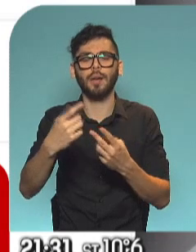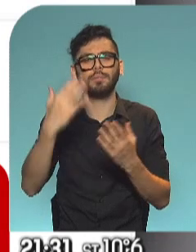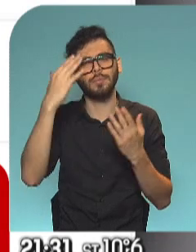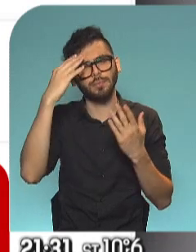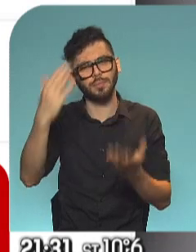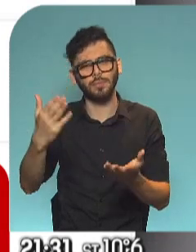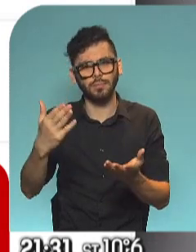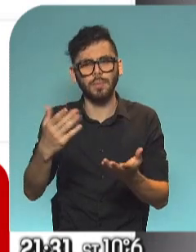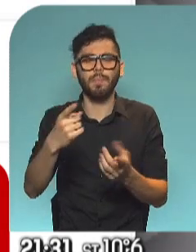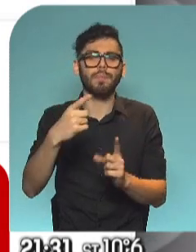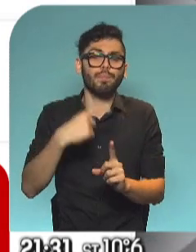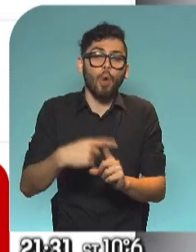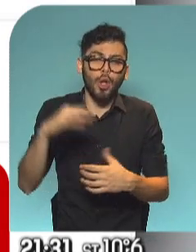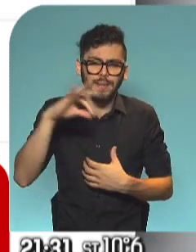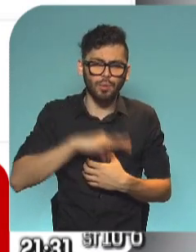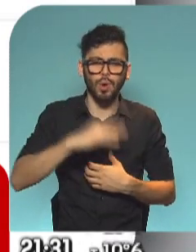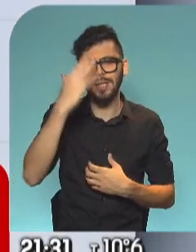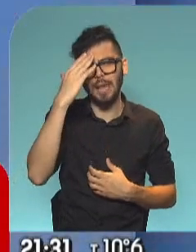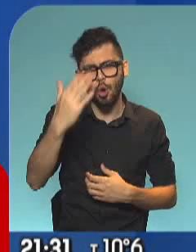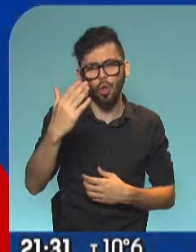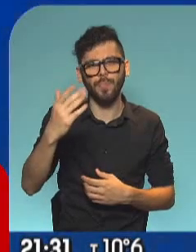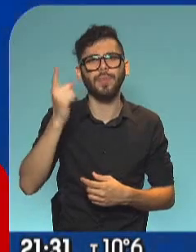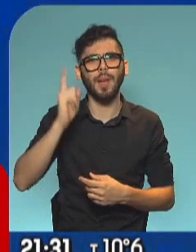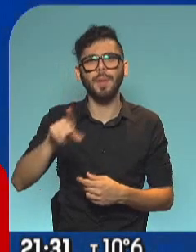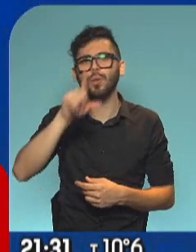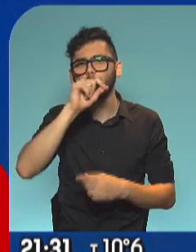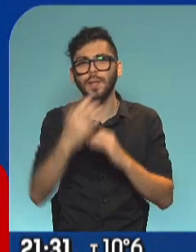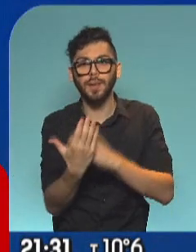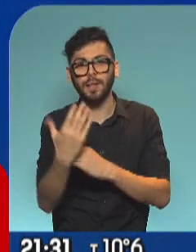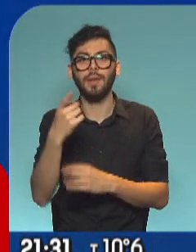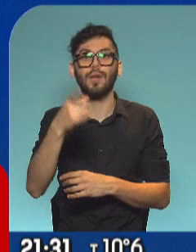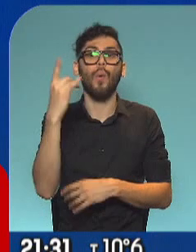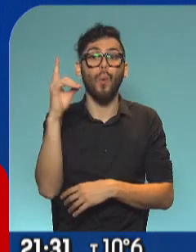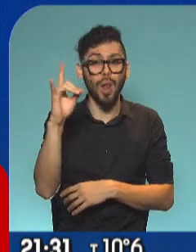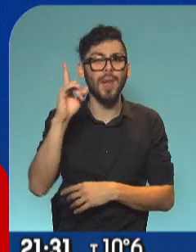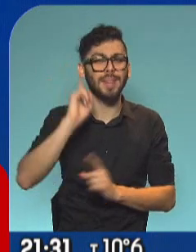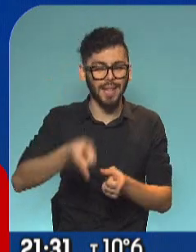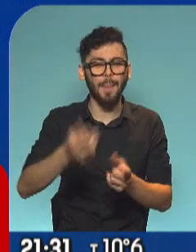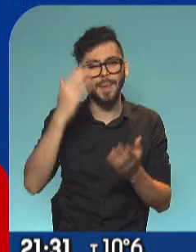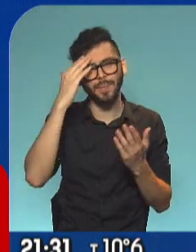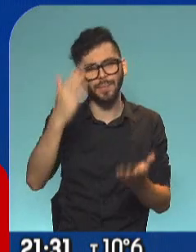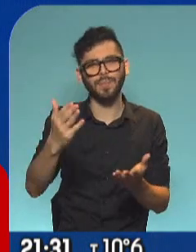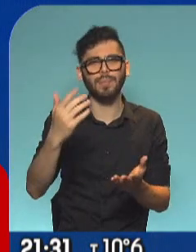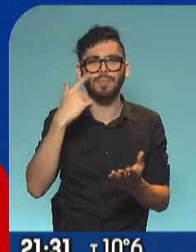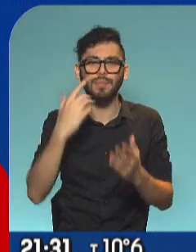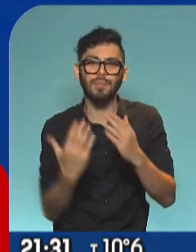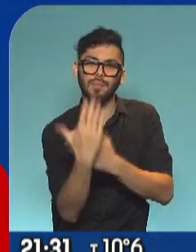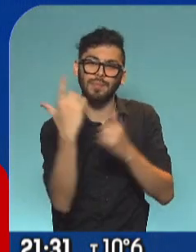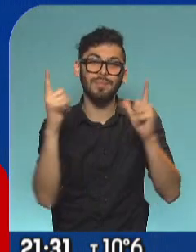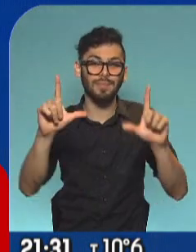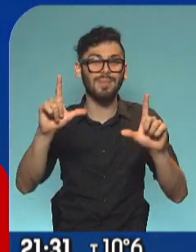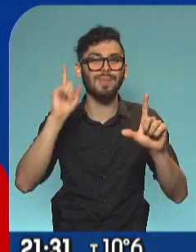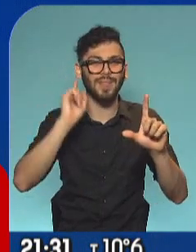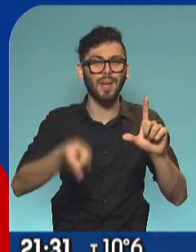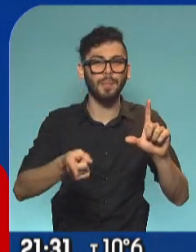positivo. Otro que mencionábamos recién y que también le contestó por tuit es Jeanine Áñez de Bolivia, que si lo tenemos por ahí también lo